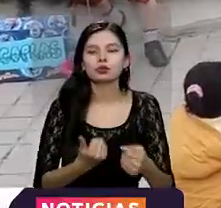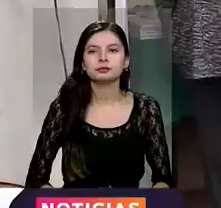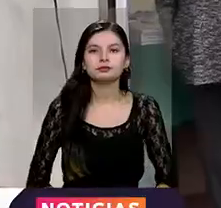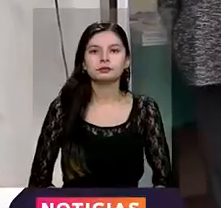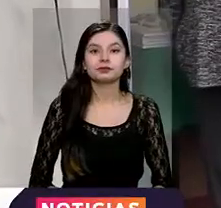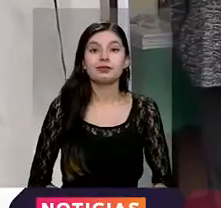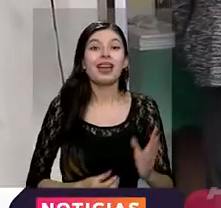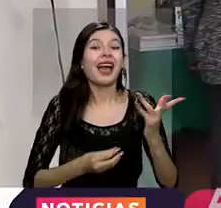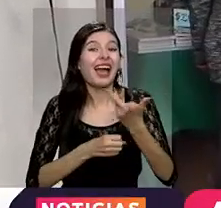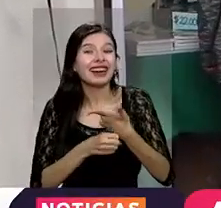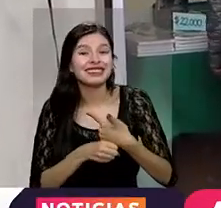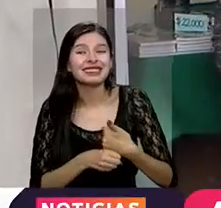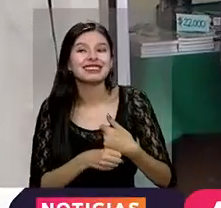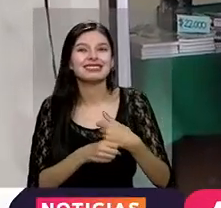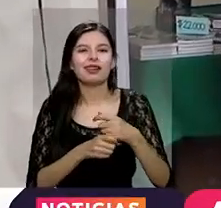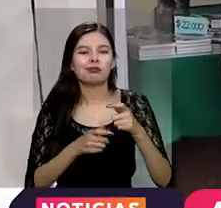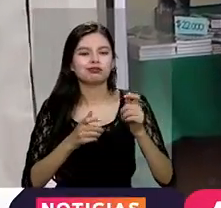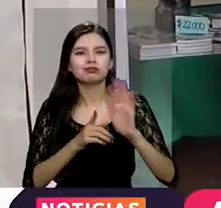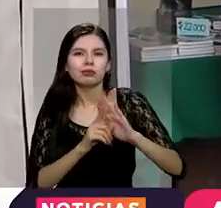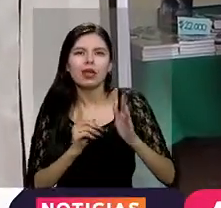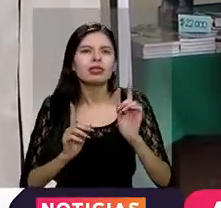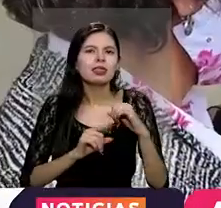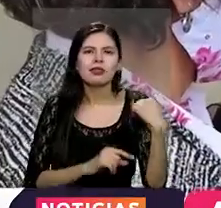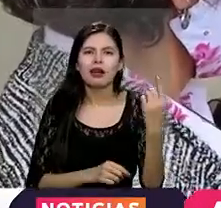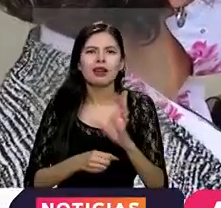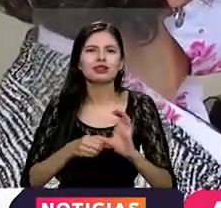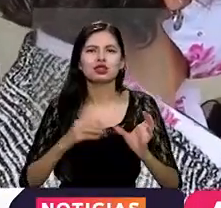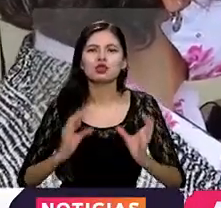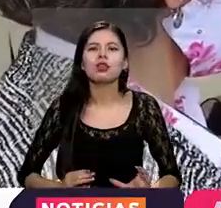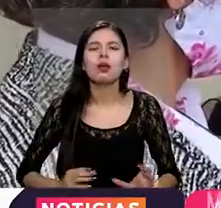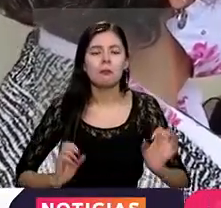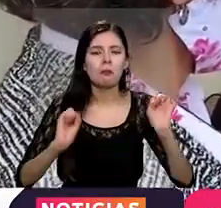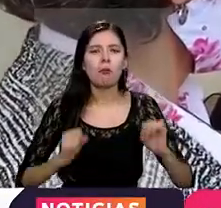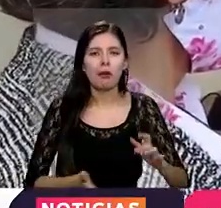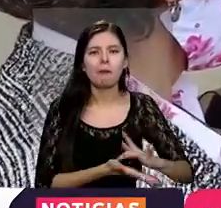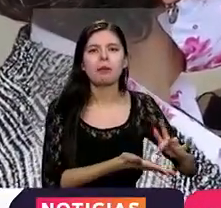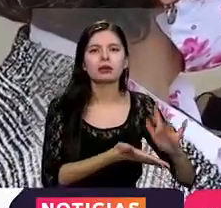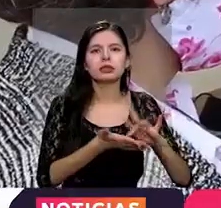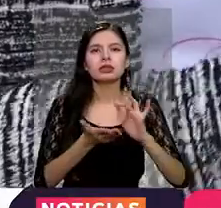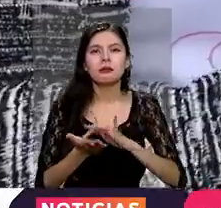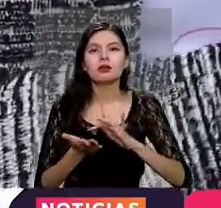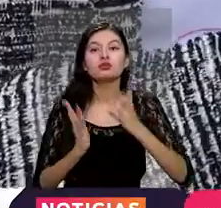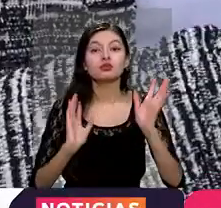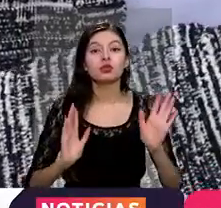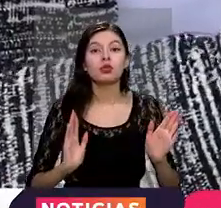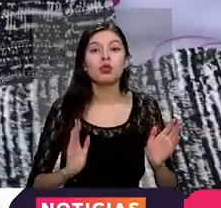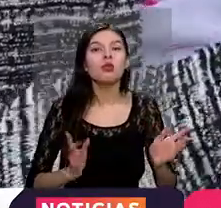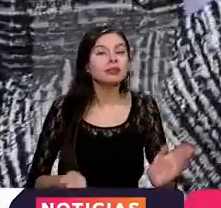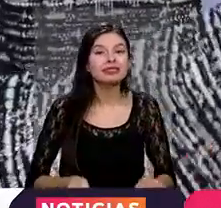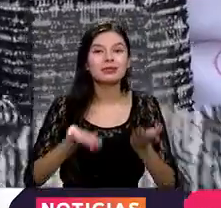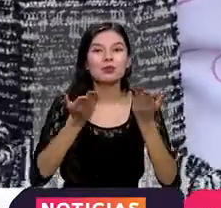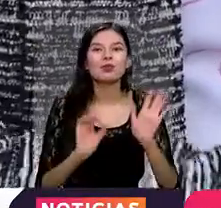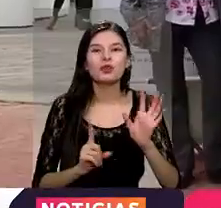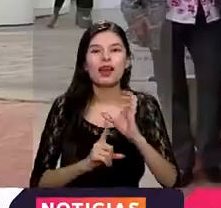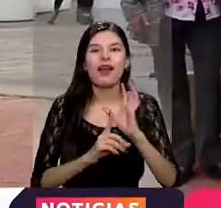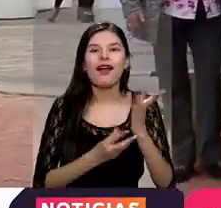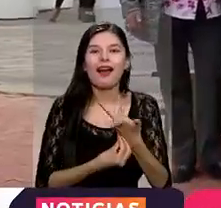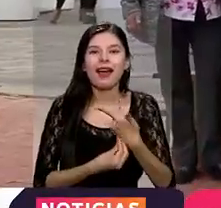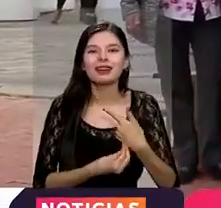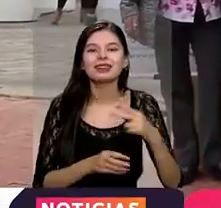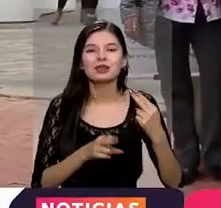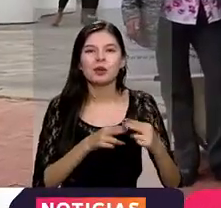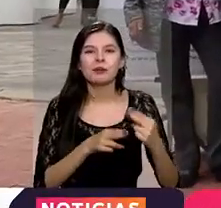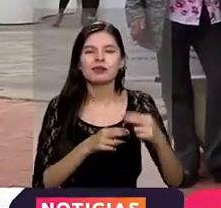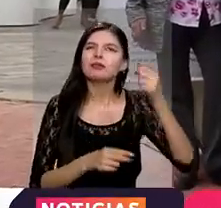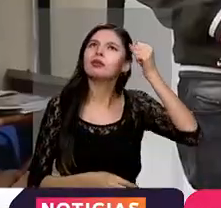Artistas, cultores, artesanos y la ciudadanía en general puede participar en el portafolio de estímulos Suarte denominado Reconstrucción